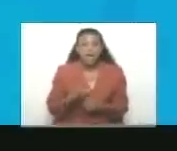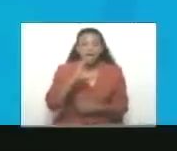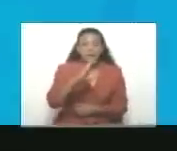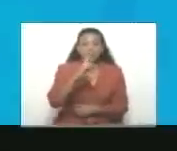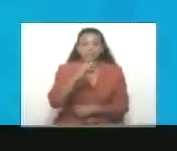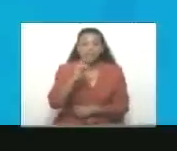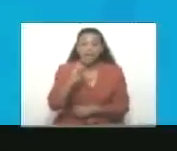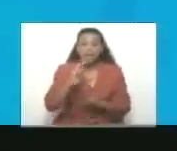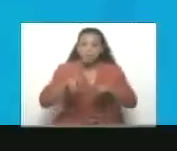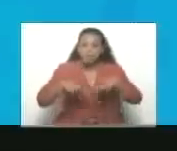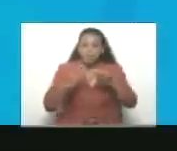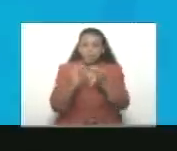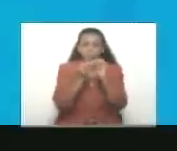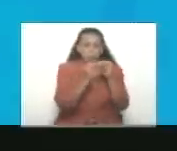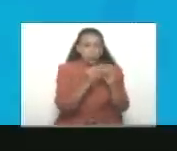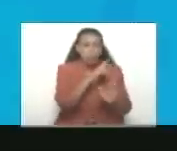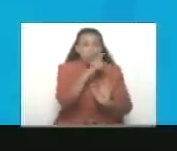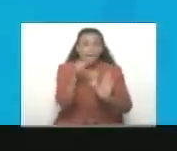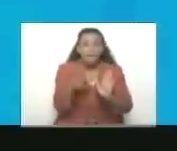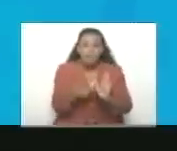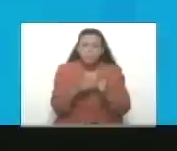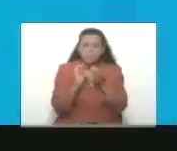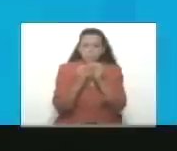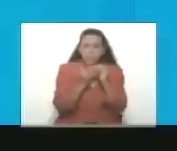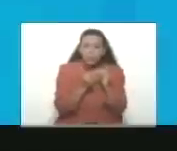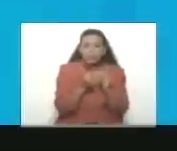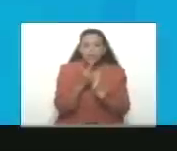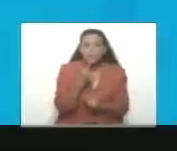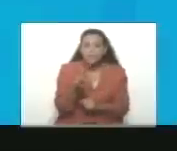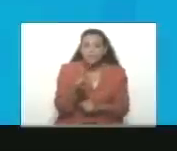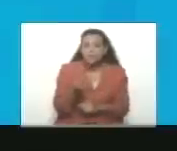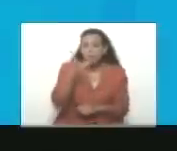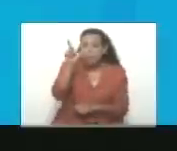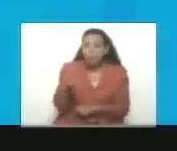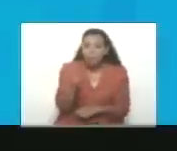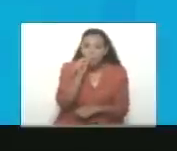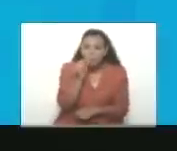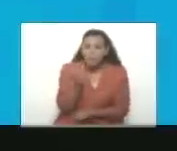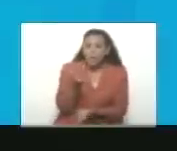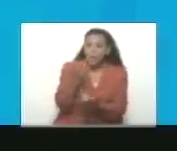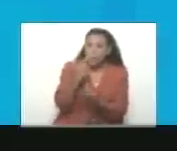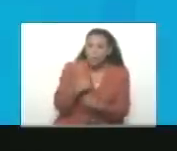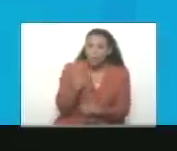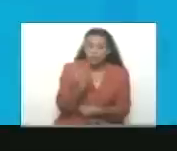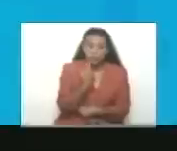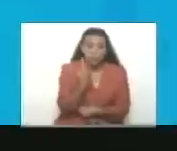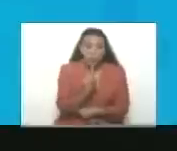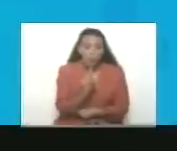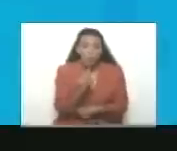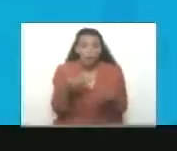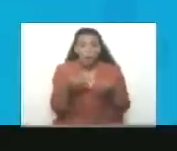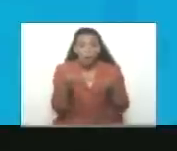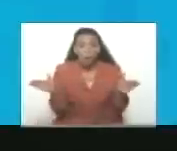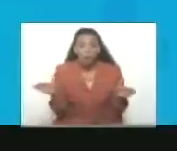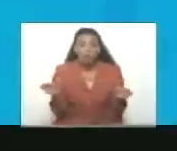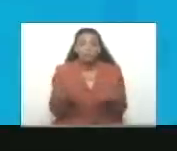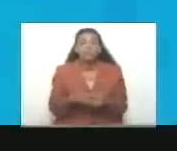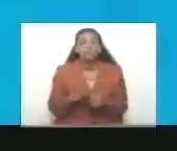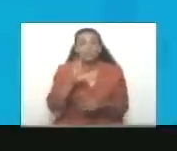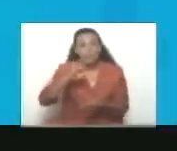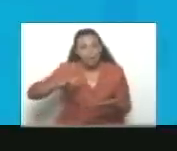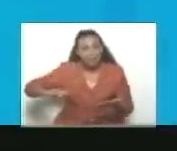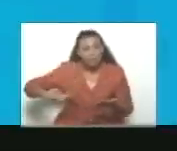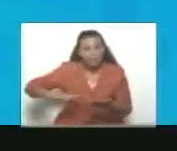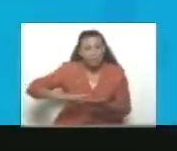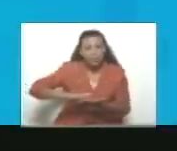se rehabilitó totalmente y como lo dice elar eh No solamente que está abierto el aeropuerto sino que la